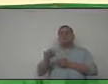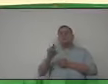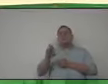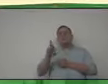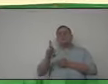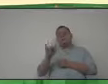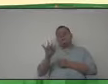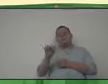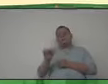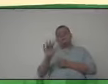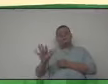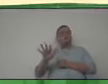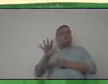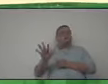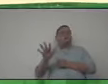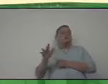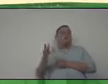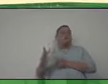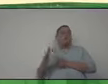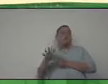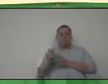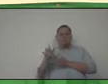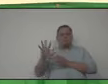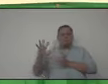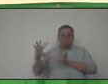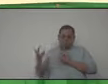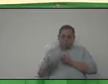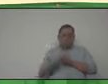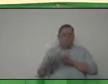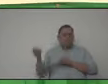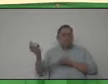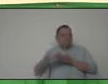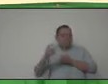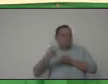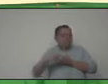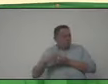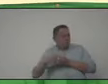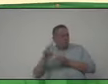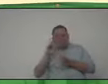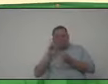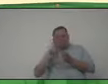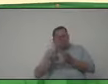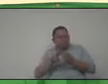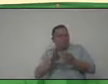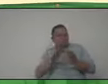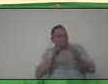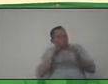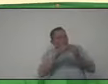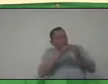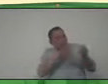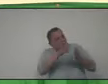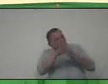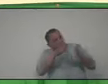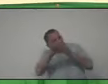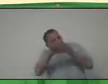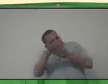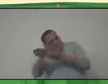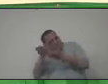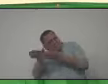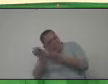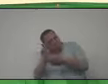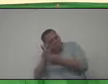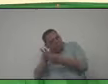pasado solamente estaba como canalizando los pacientes, conociendo, yendo casa a casa,